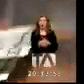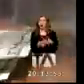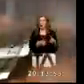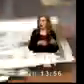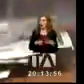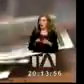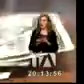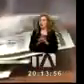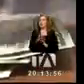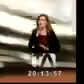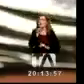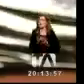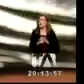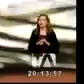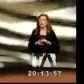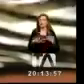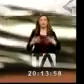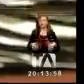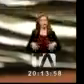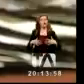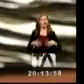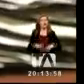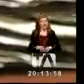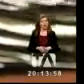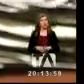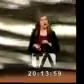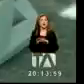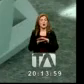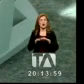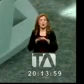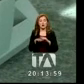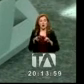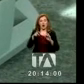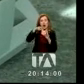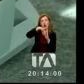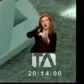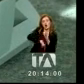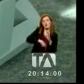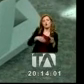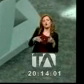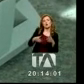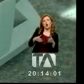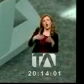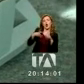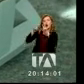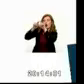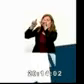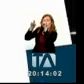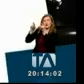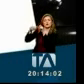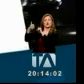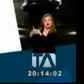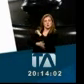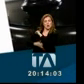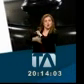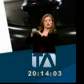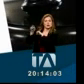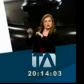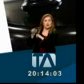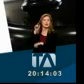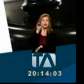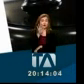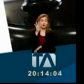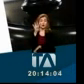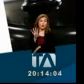irregular que podría calificarse de ilegal, basándose en una auditoría realizada por la empresa PricewaterhouseCoopers.